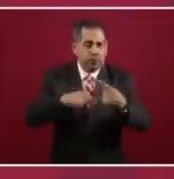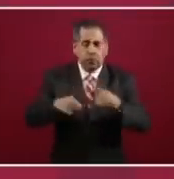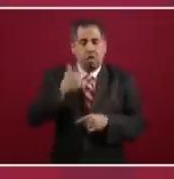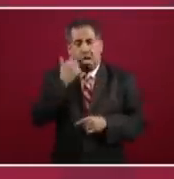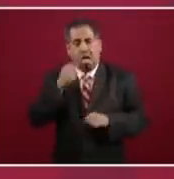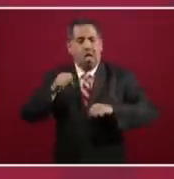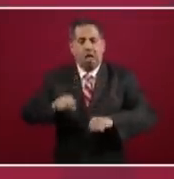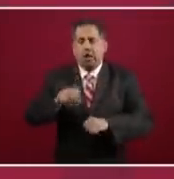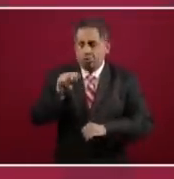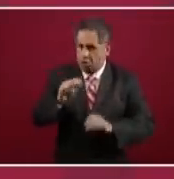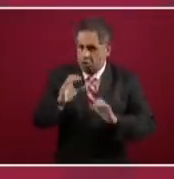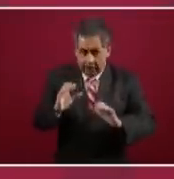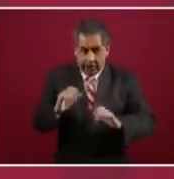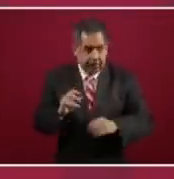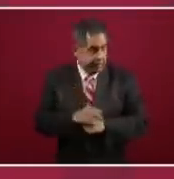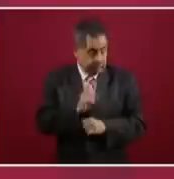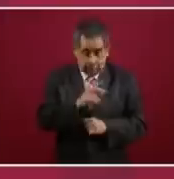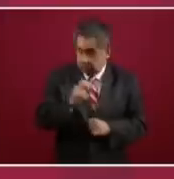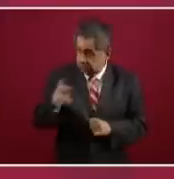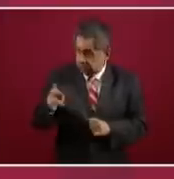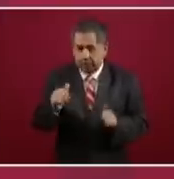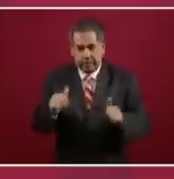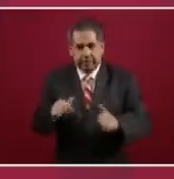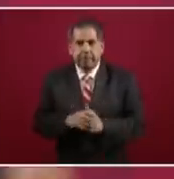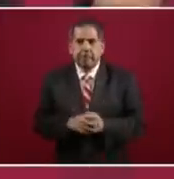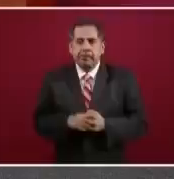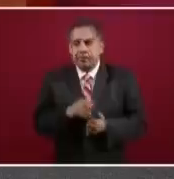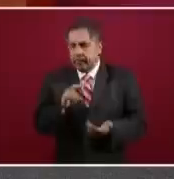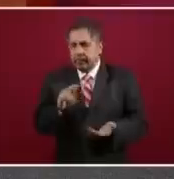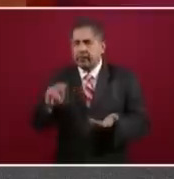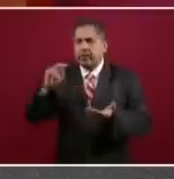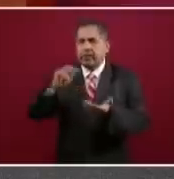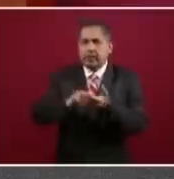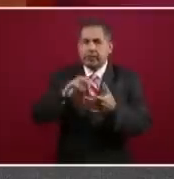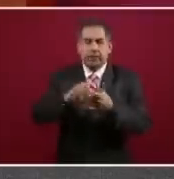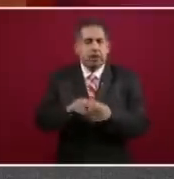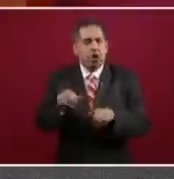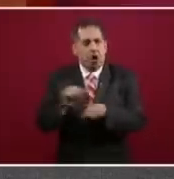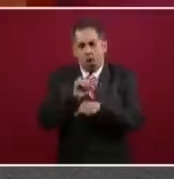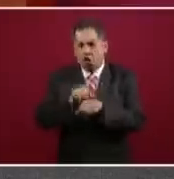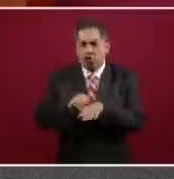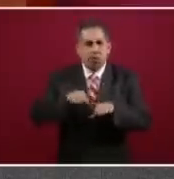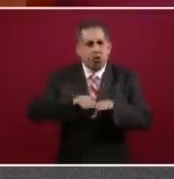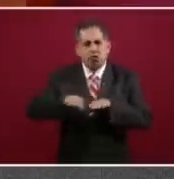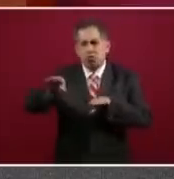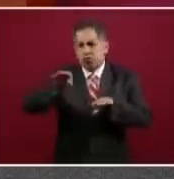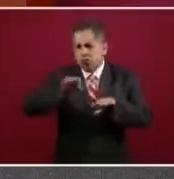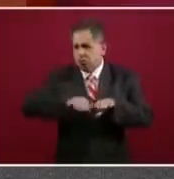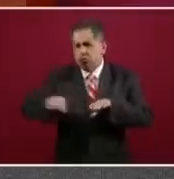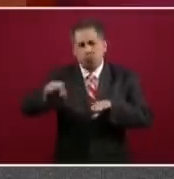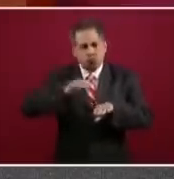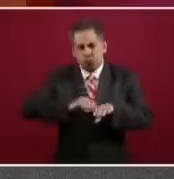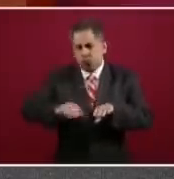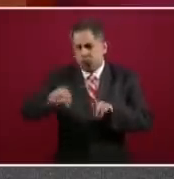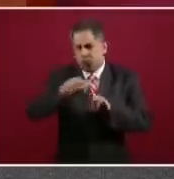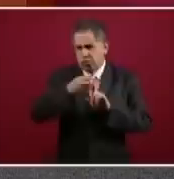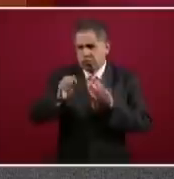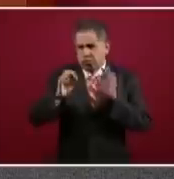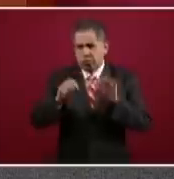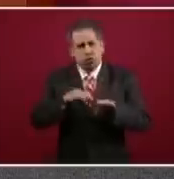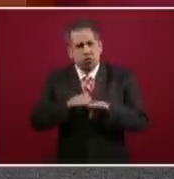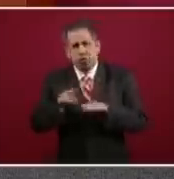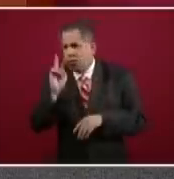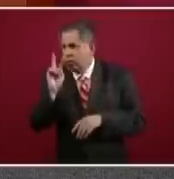siempre y bueno ahí estamos si pasaban los casos luego ya van a